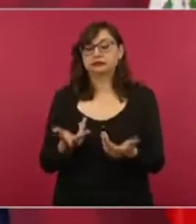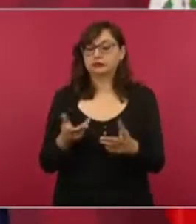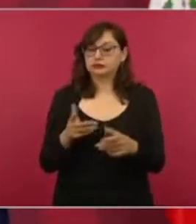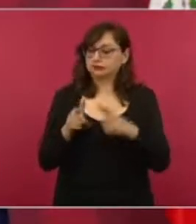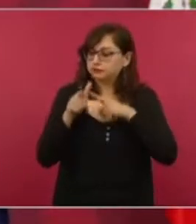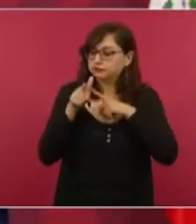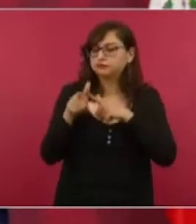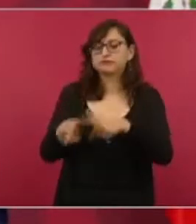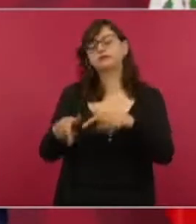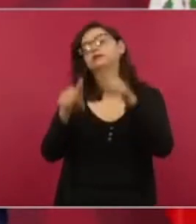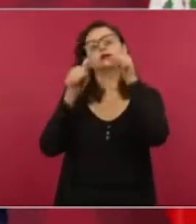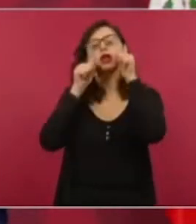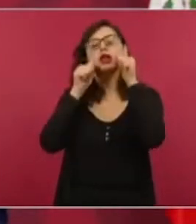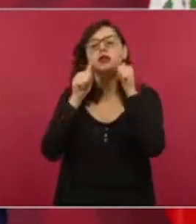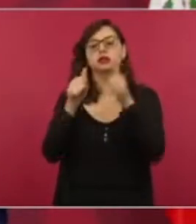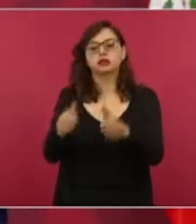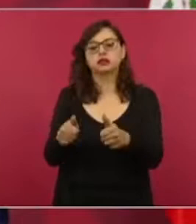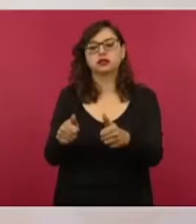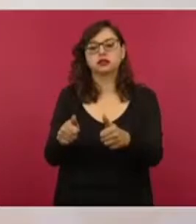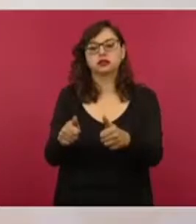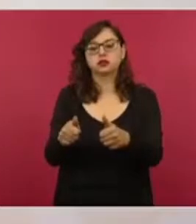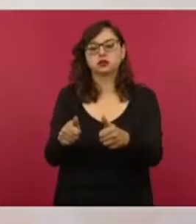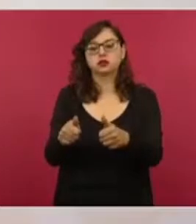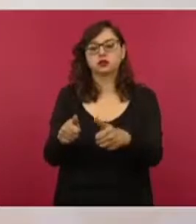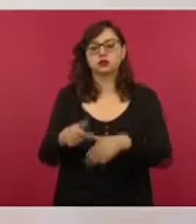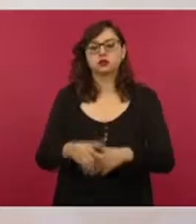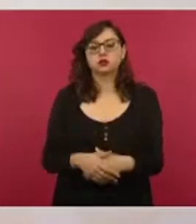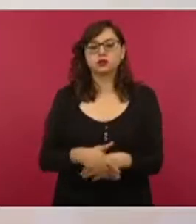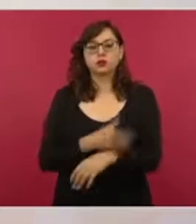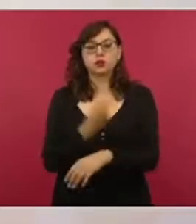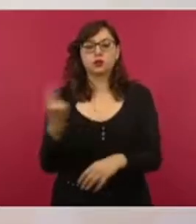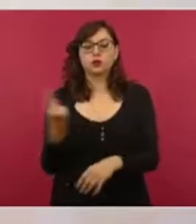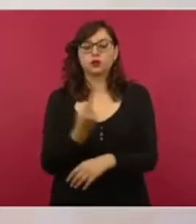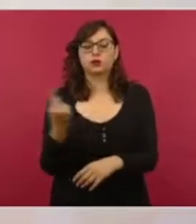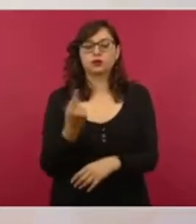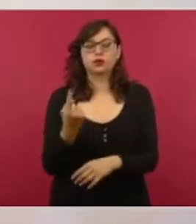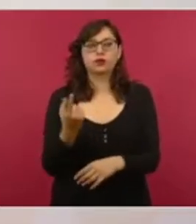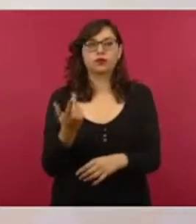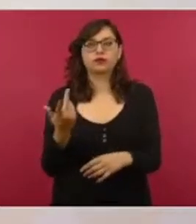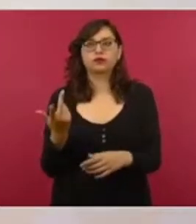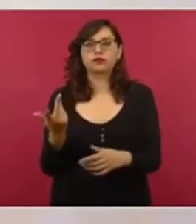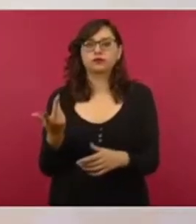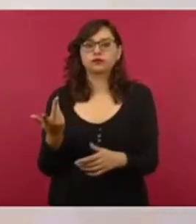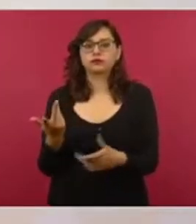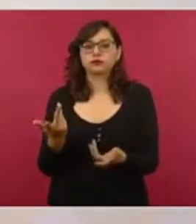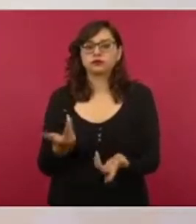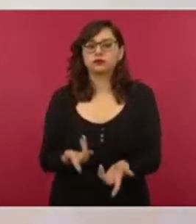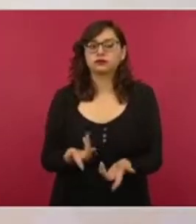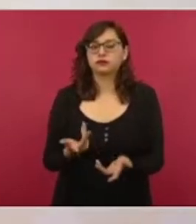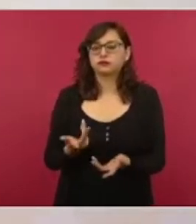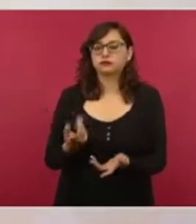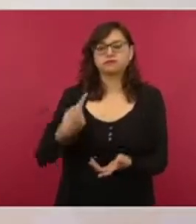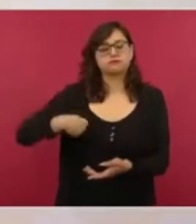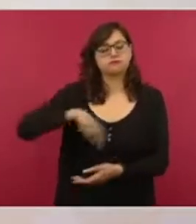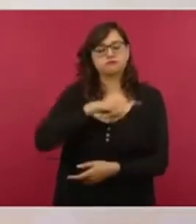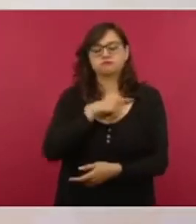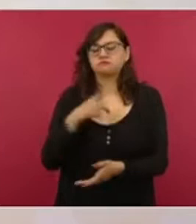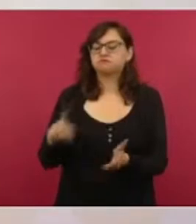continuar, vamos a estar pendiente, porque no vamos nosotros a dejar de denunciar